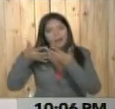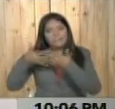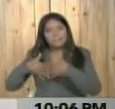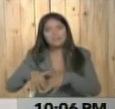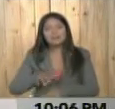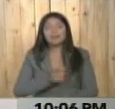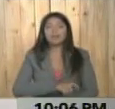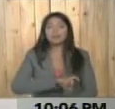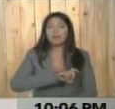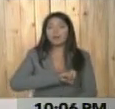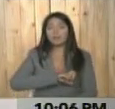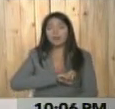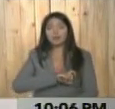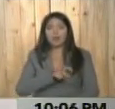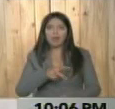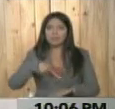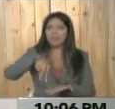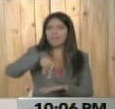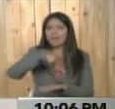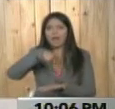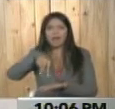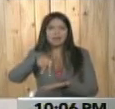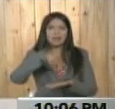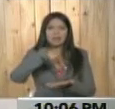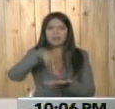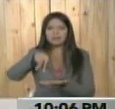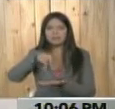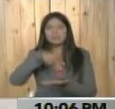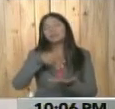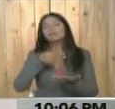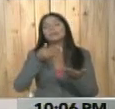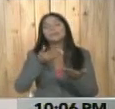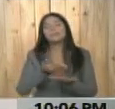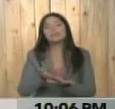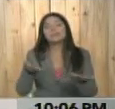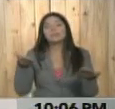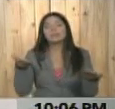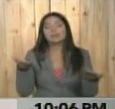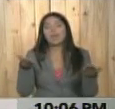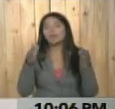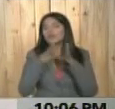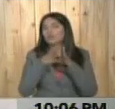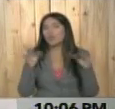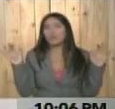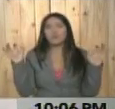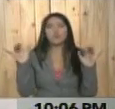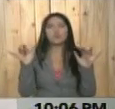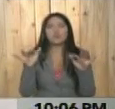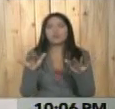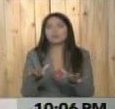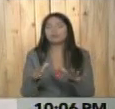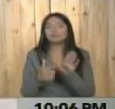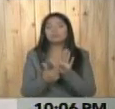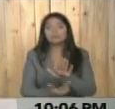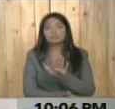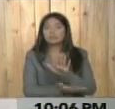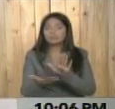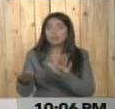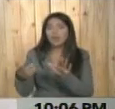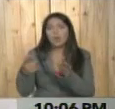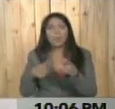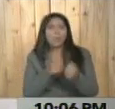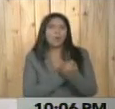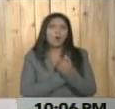de flamenco de David Morales, quien ha llevado a la escena el espectáculo Lorca Muere de